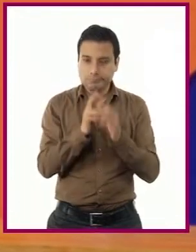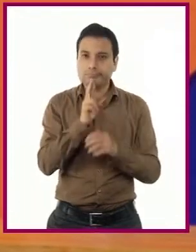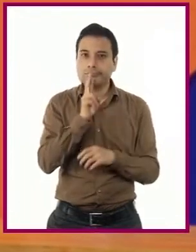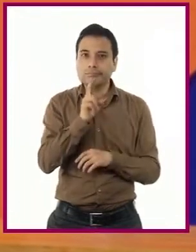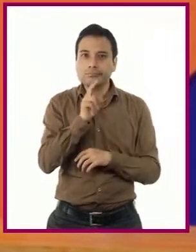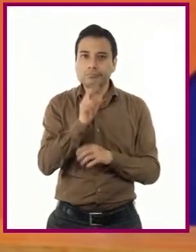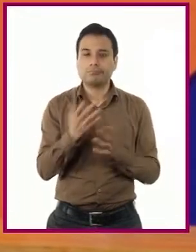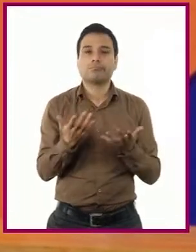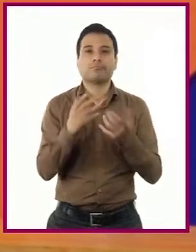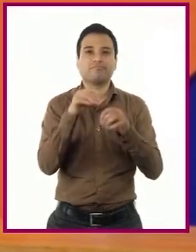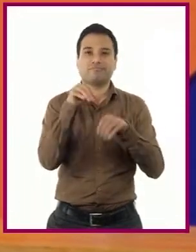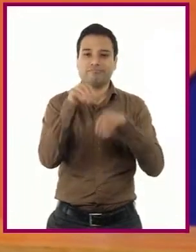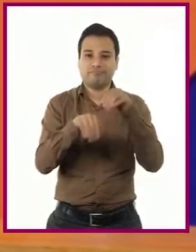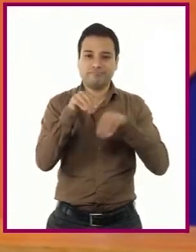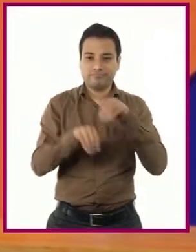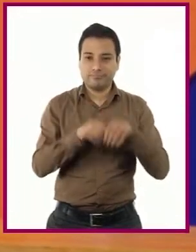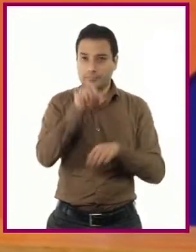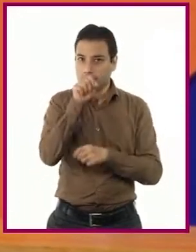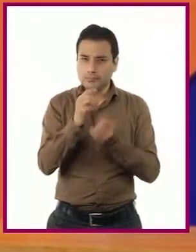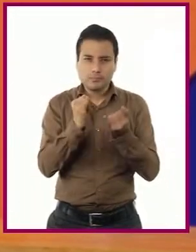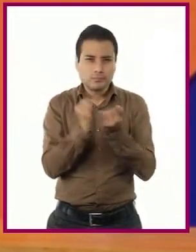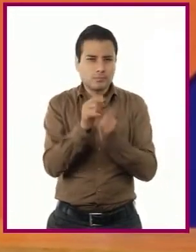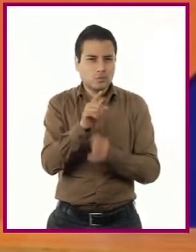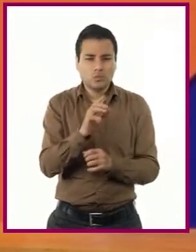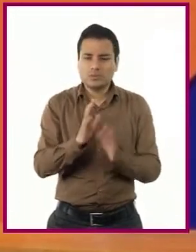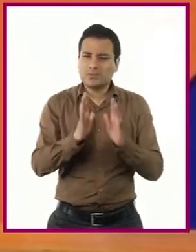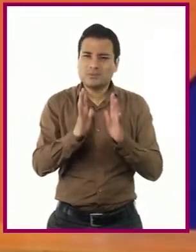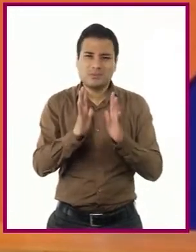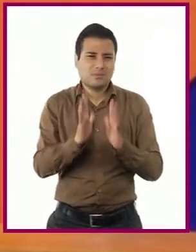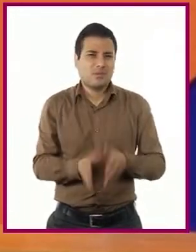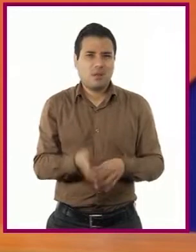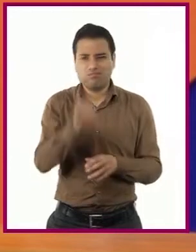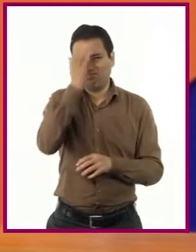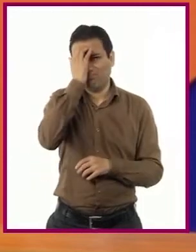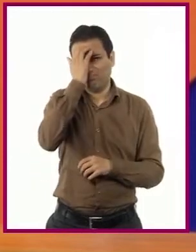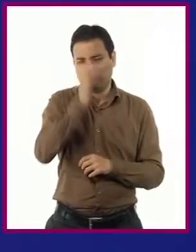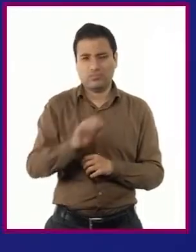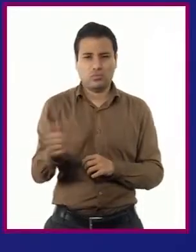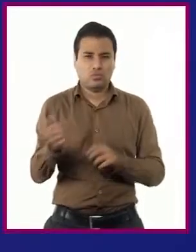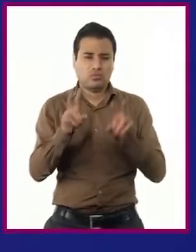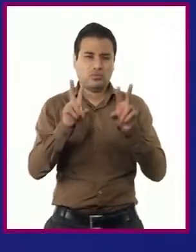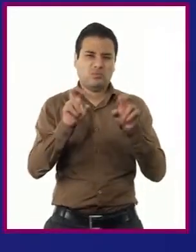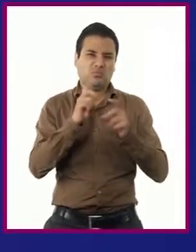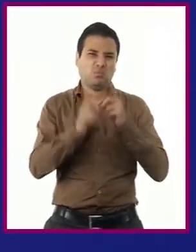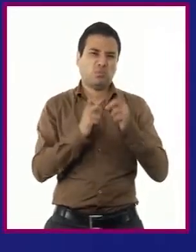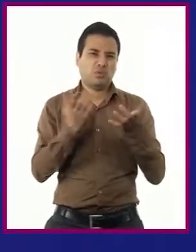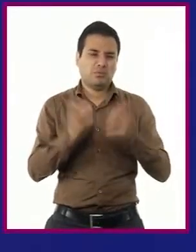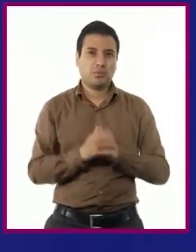deportivos y de paso tendrás un poco de conocimiento sobre otros deportes. Me